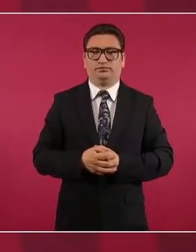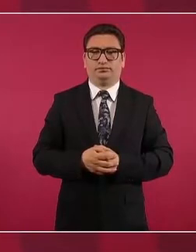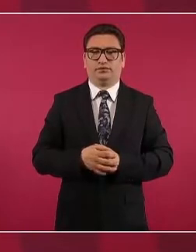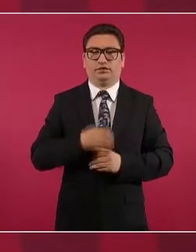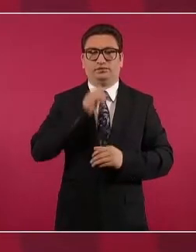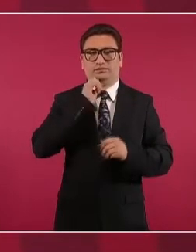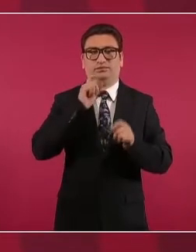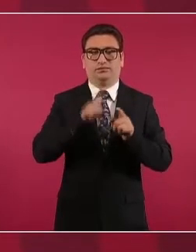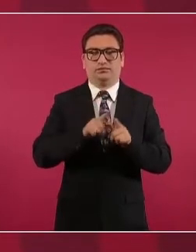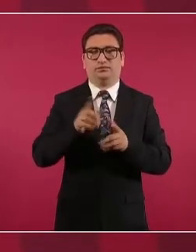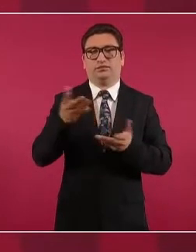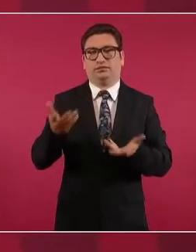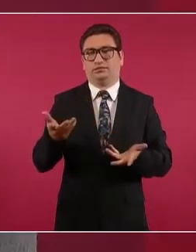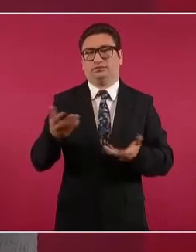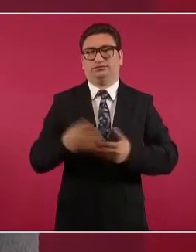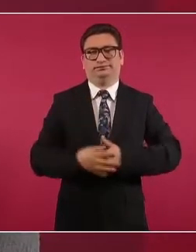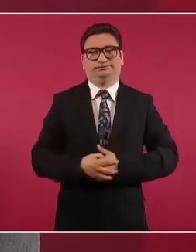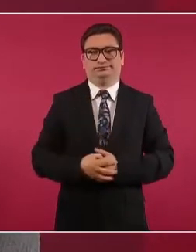que